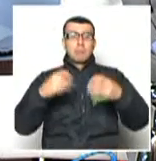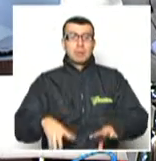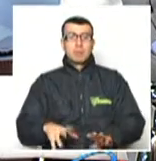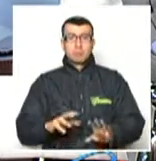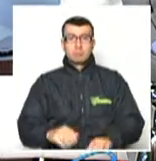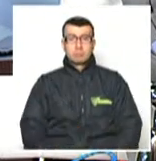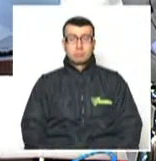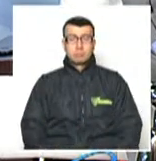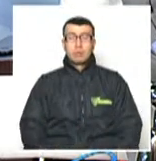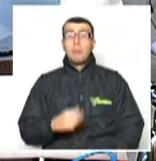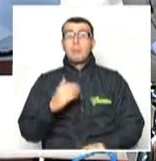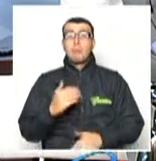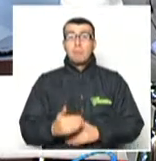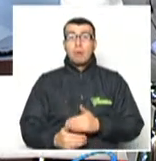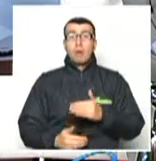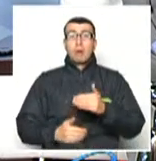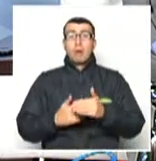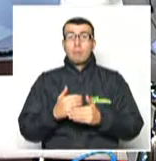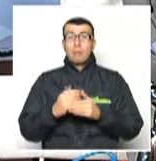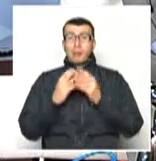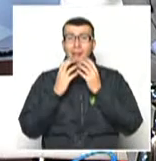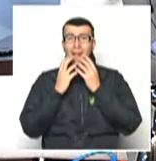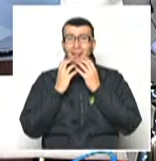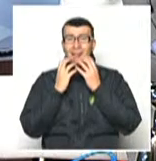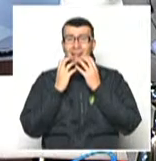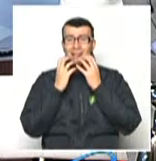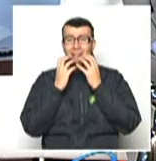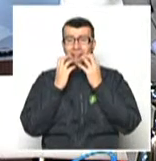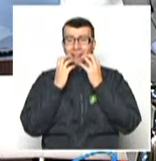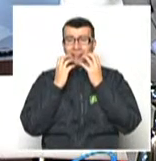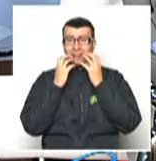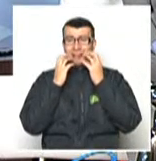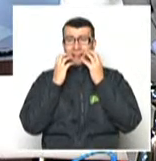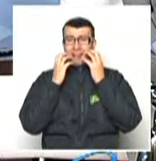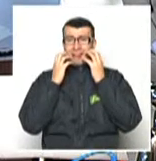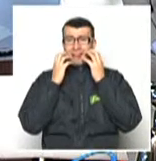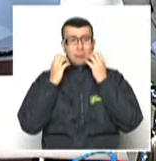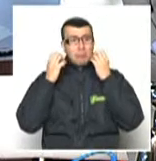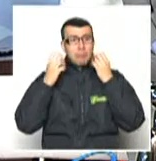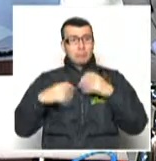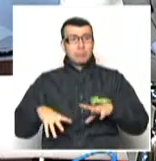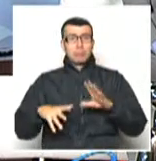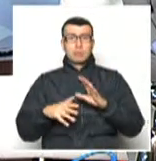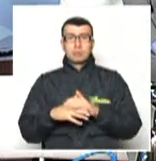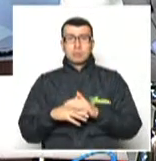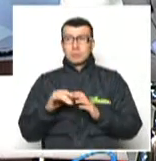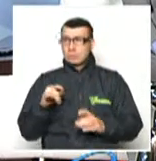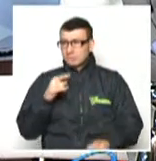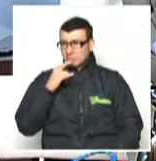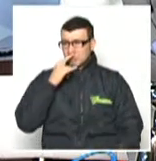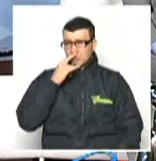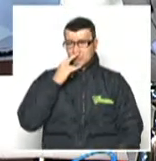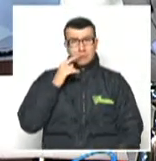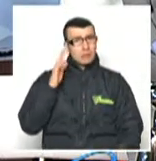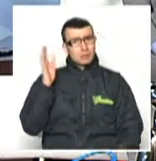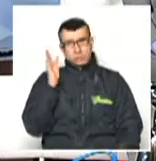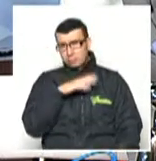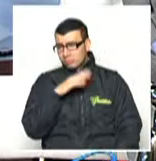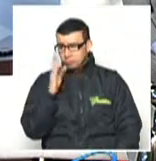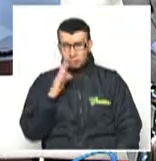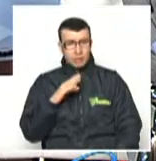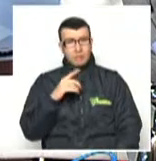se le comenzó a podrir la dentadura y él se cepilla y todo, pero es horrible el olor que le sale de la boca, es